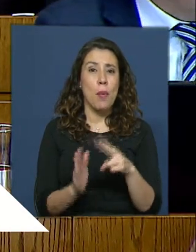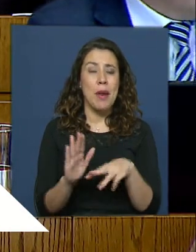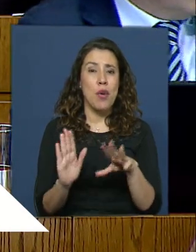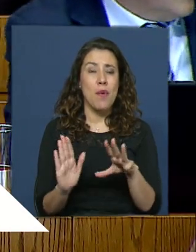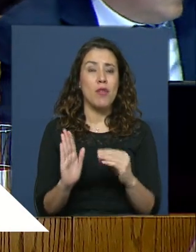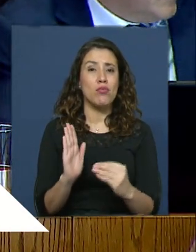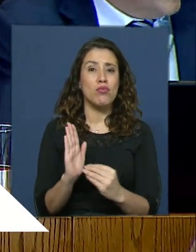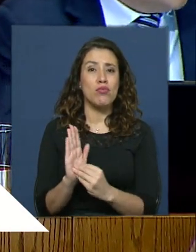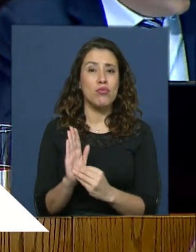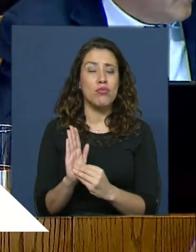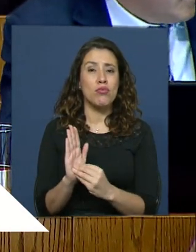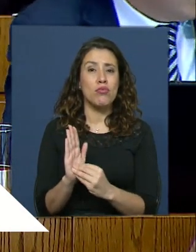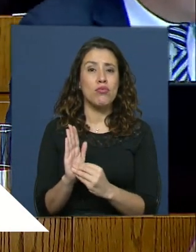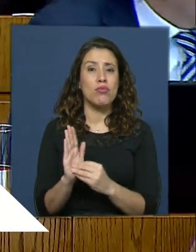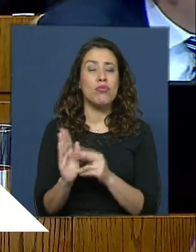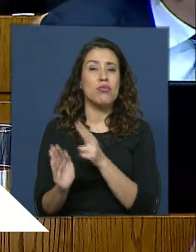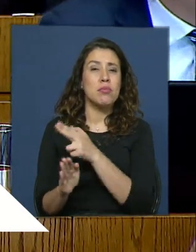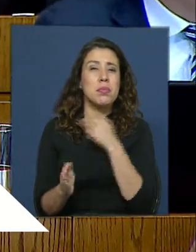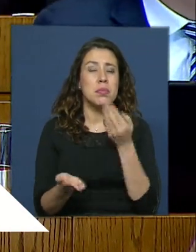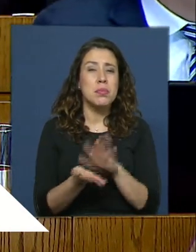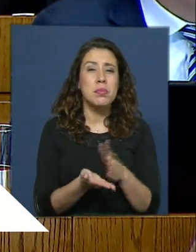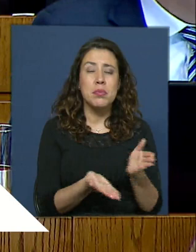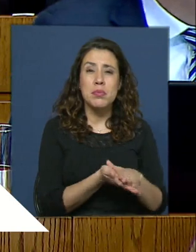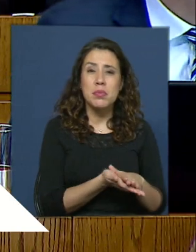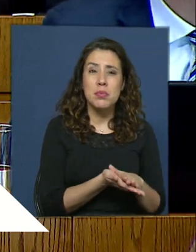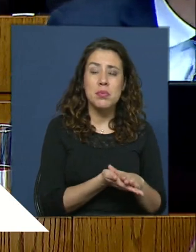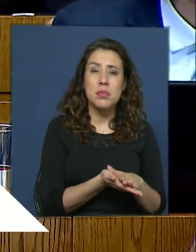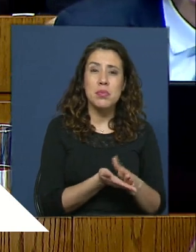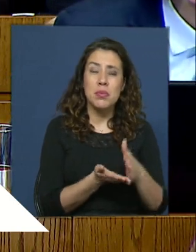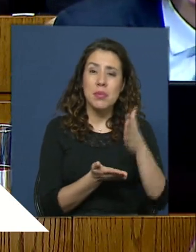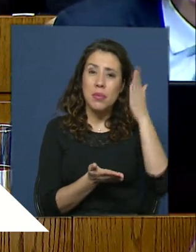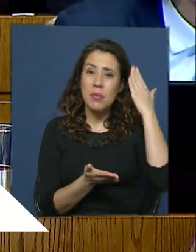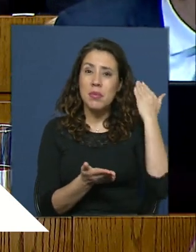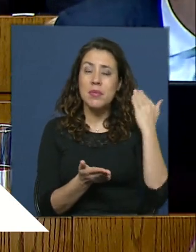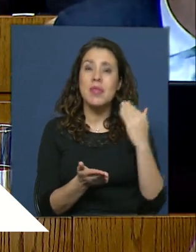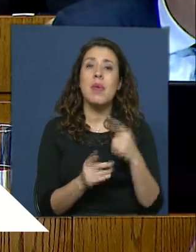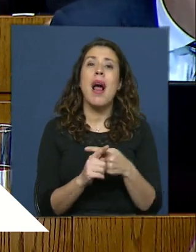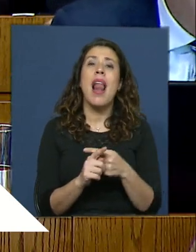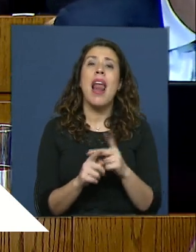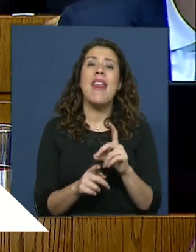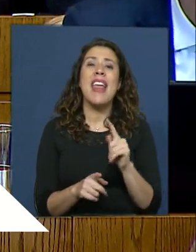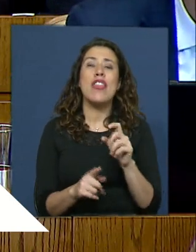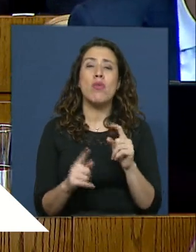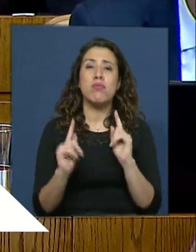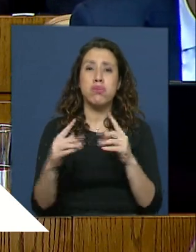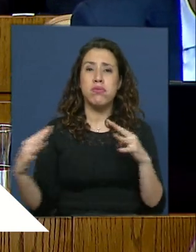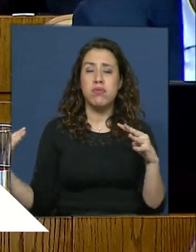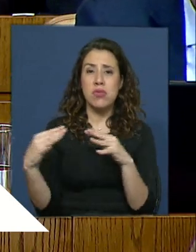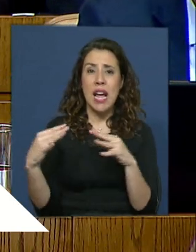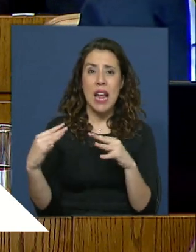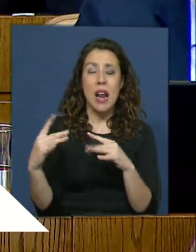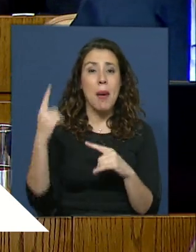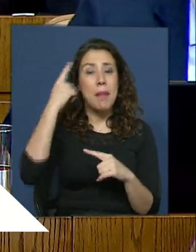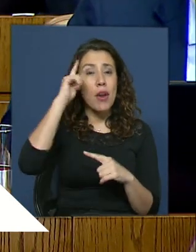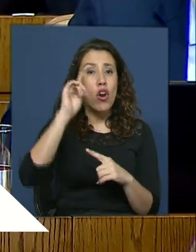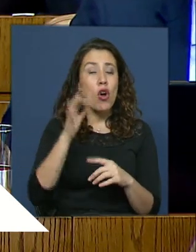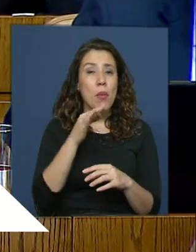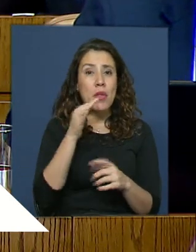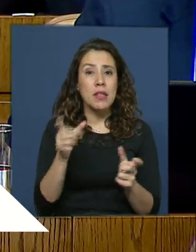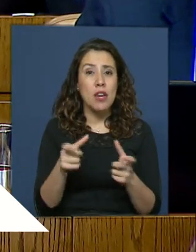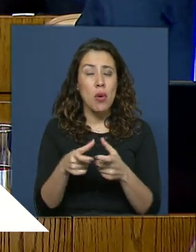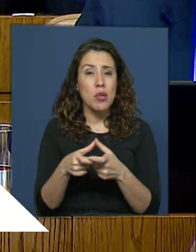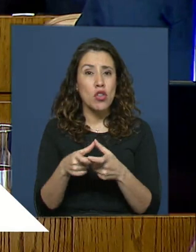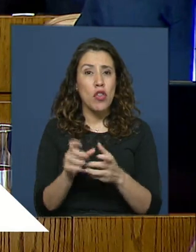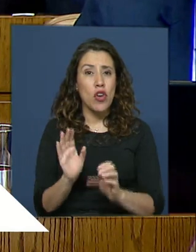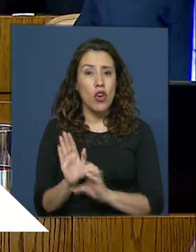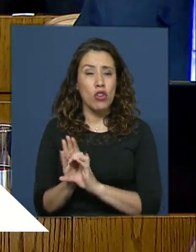que tipifica los crímenes de lesa humanidad y genocidio y los crímenes de delitos de guerra, pero no de la manera como lo señala la Comisión de